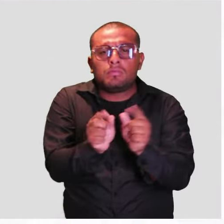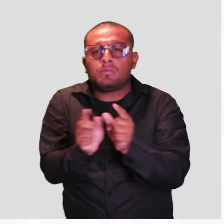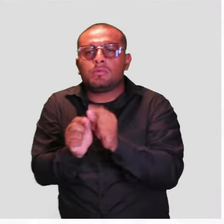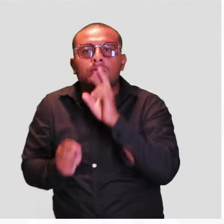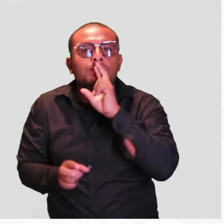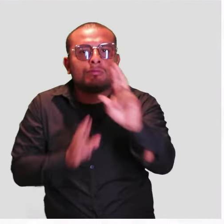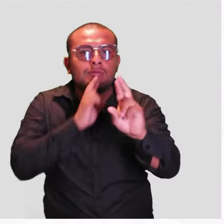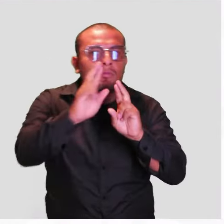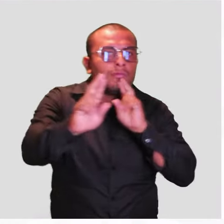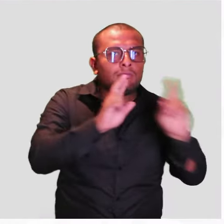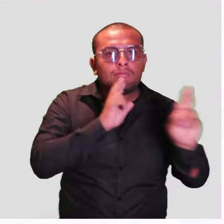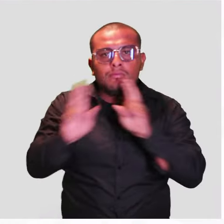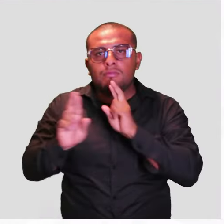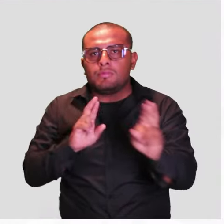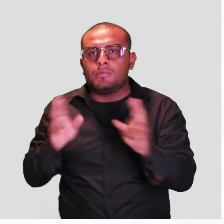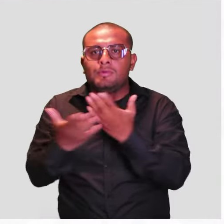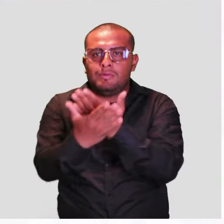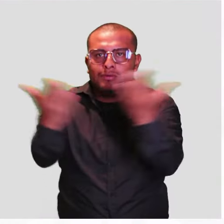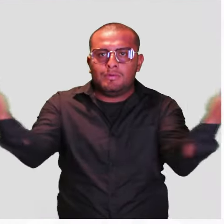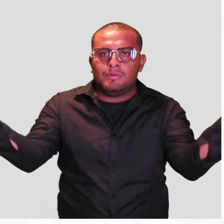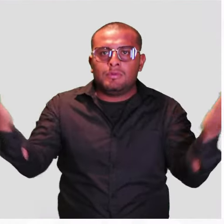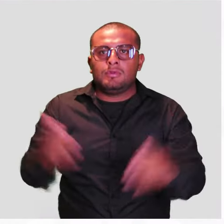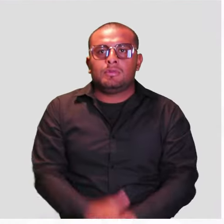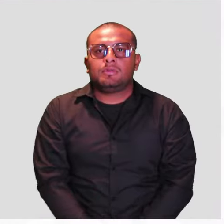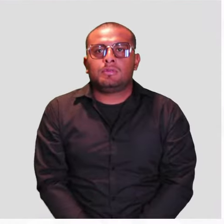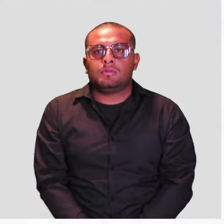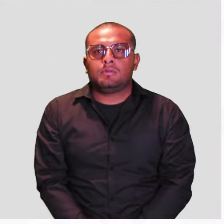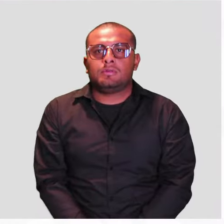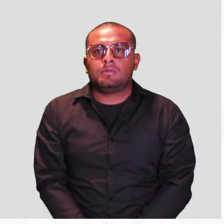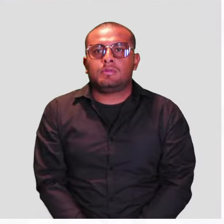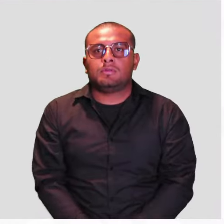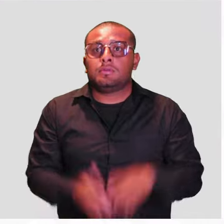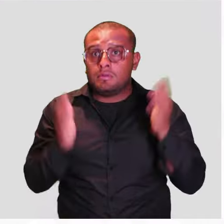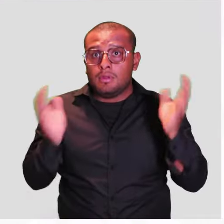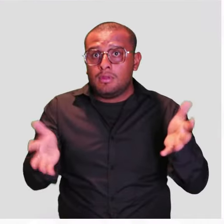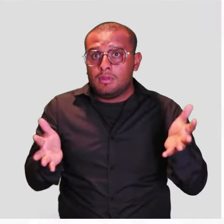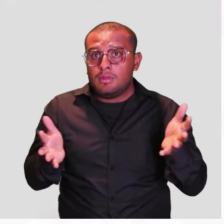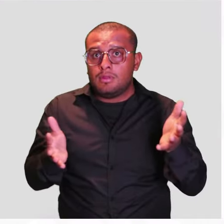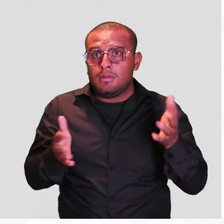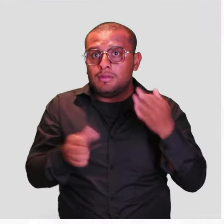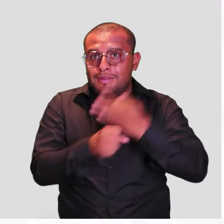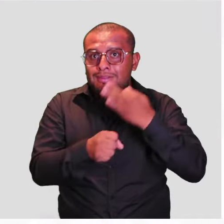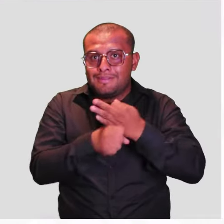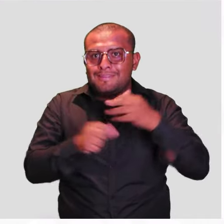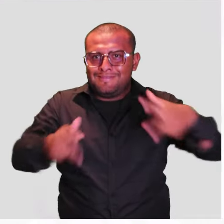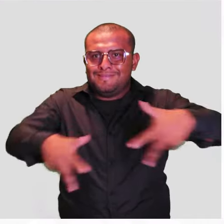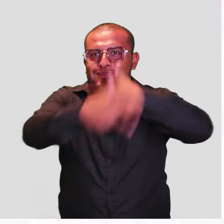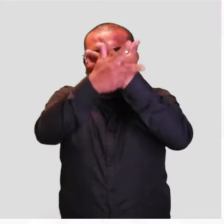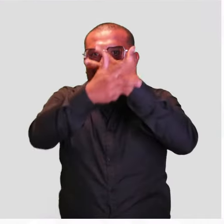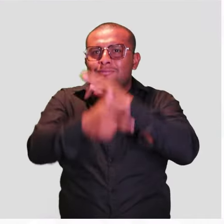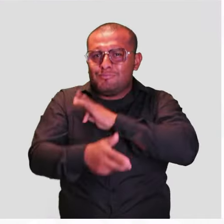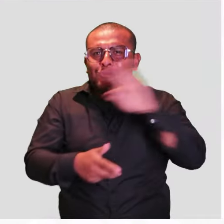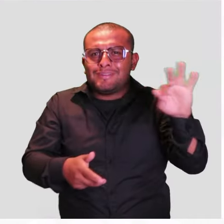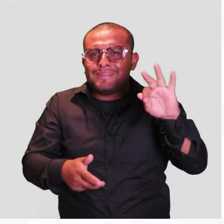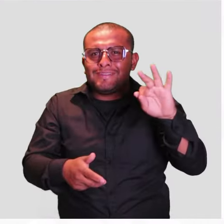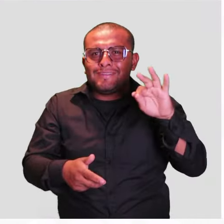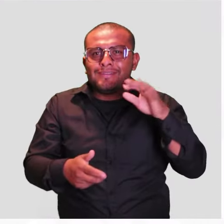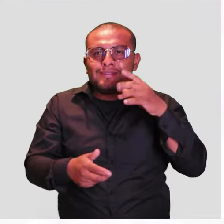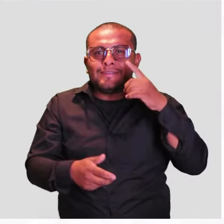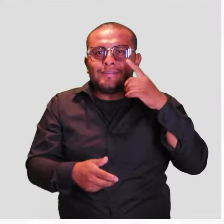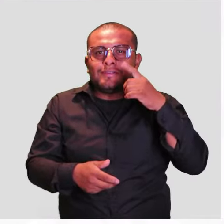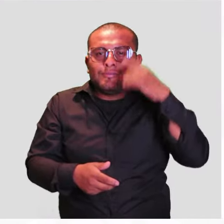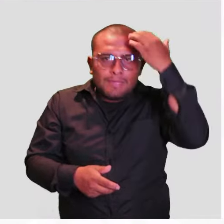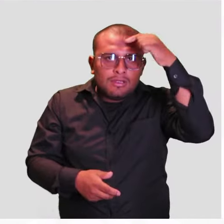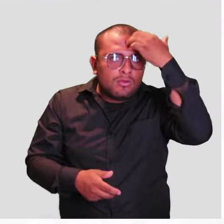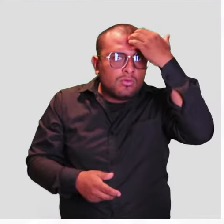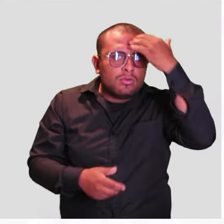hacemos llegar a través de esta transmisión y cuya intención es conocer su